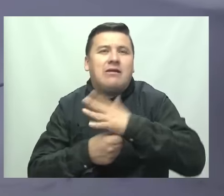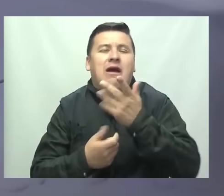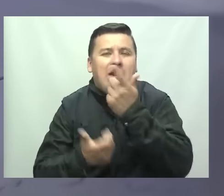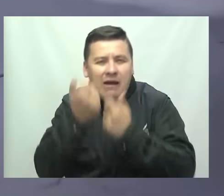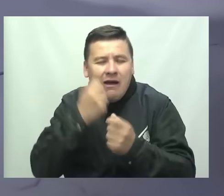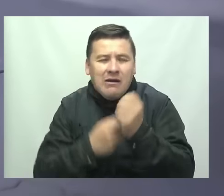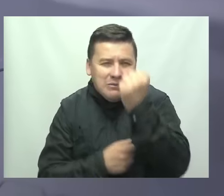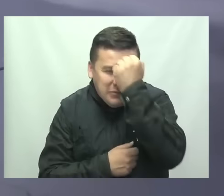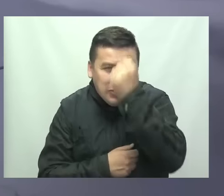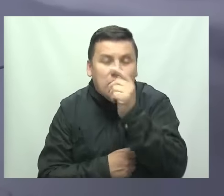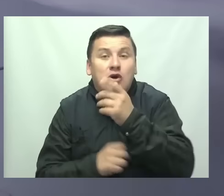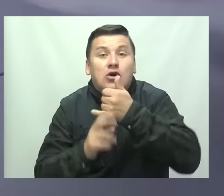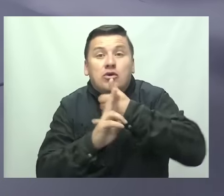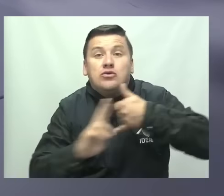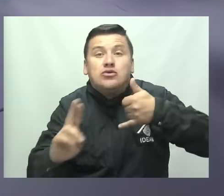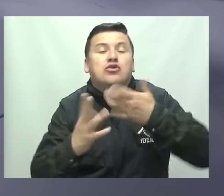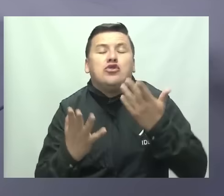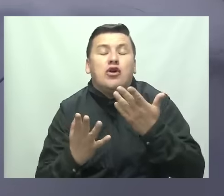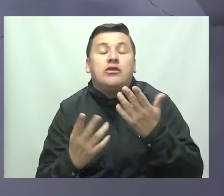Tolima y el sur del Huila.